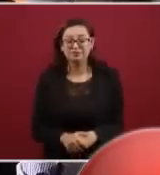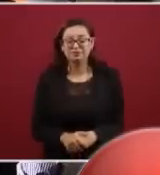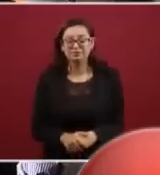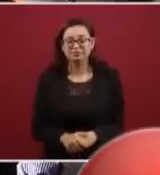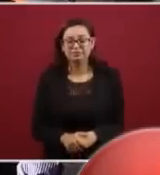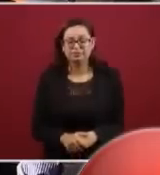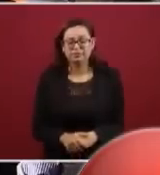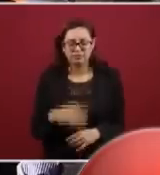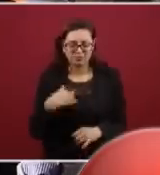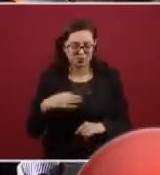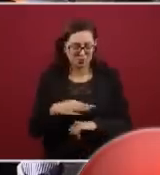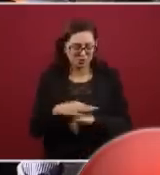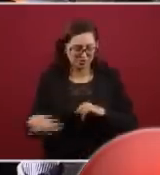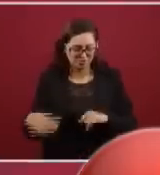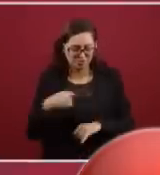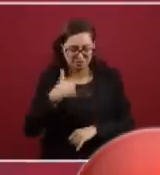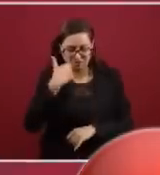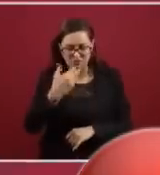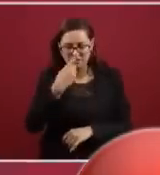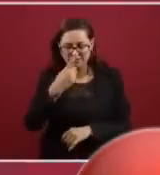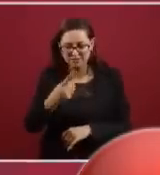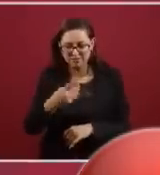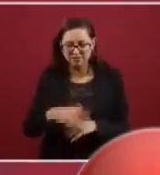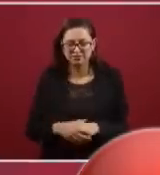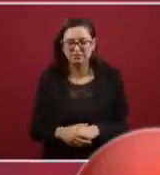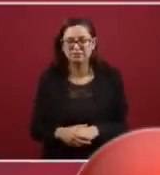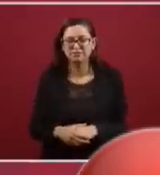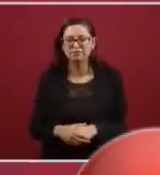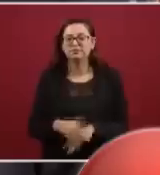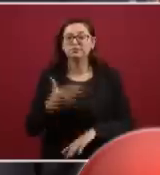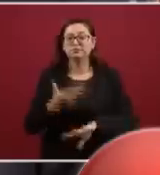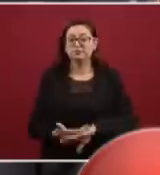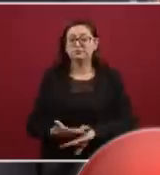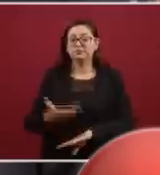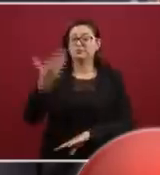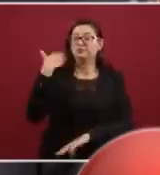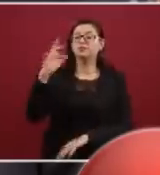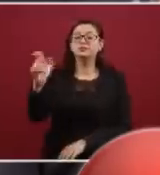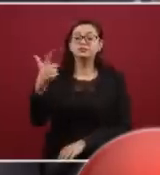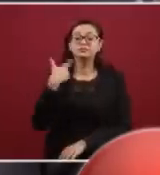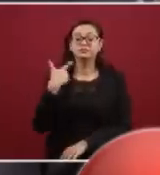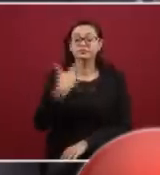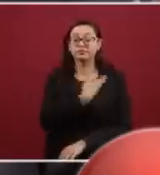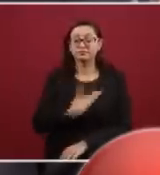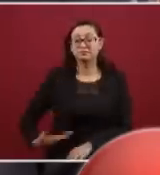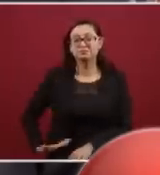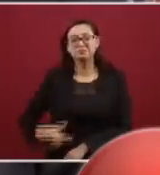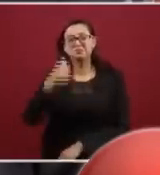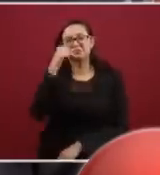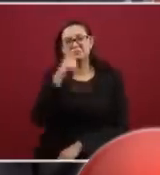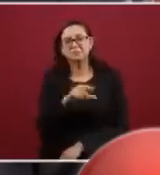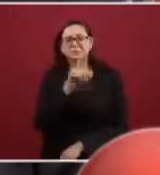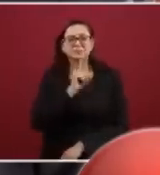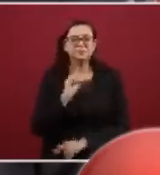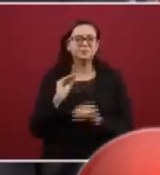en la práctica, los expresidentes guardaban silencio.